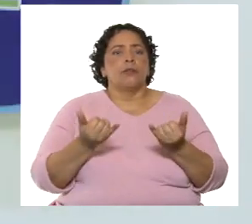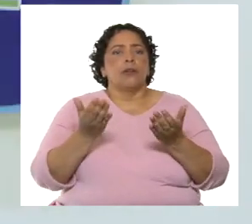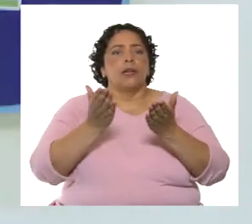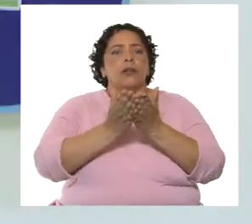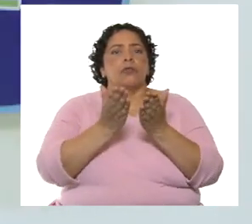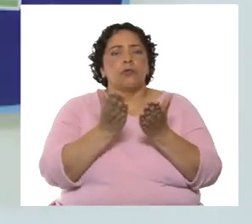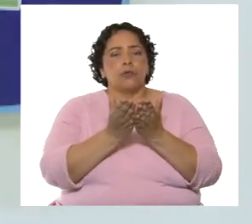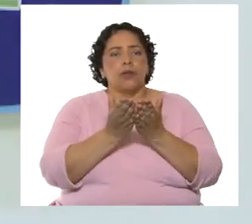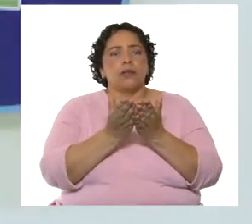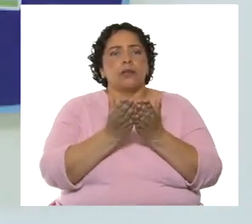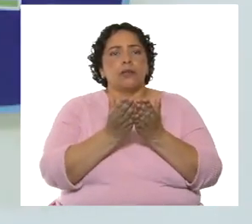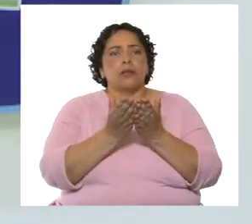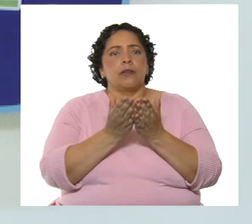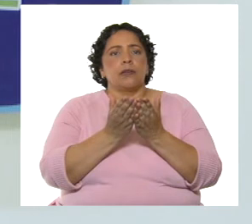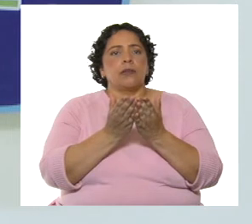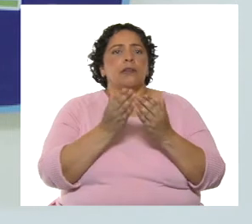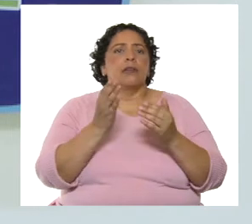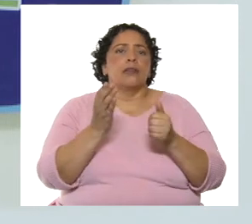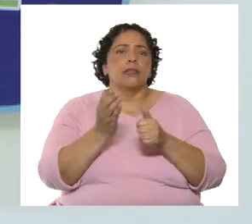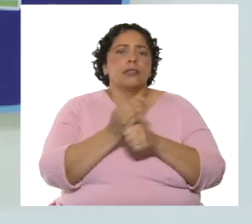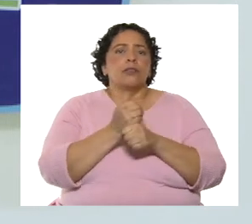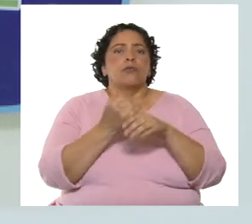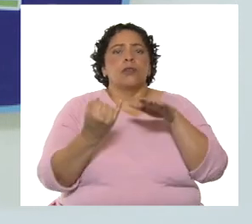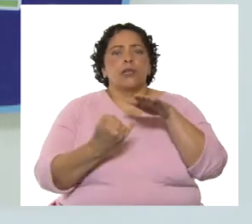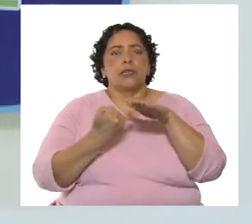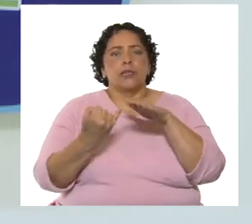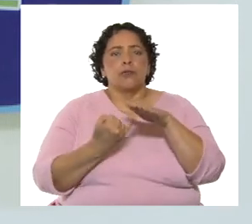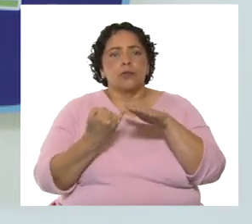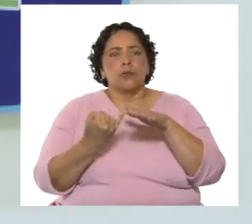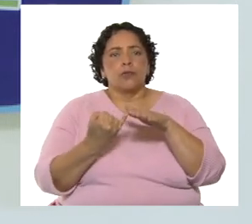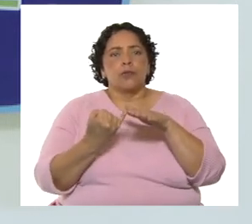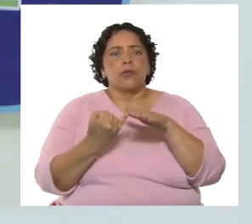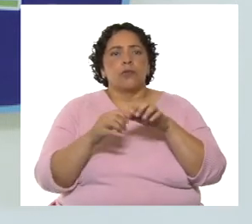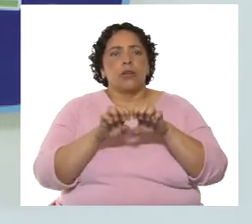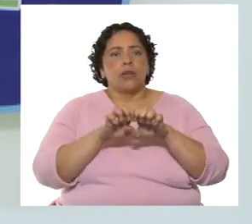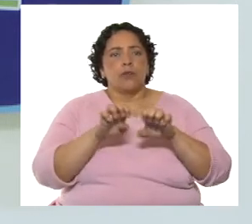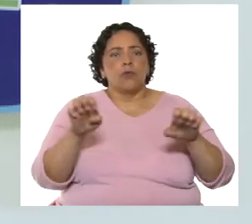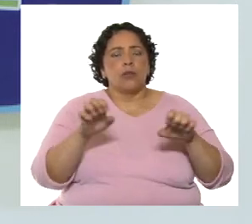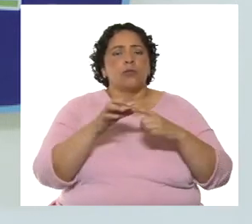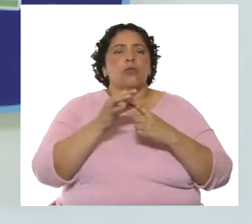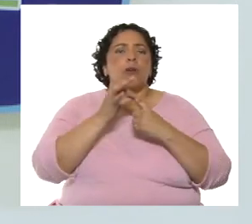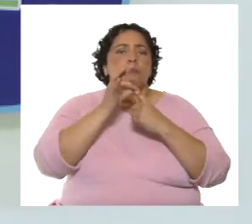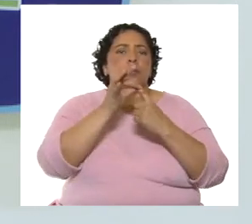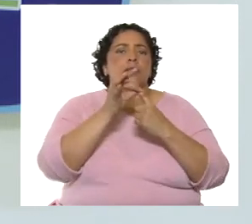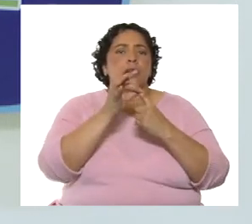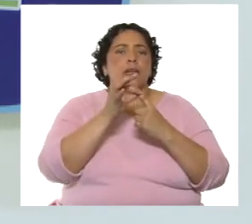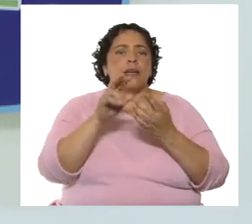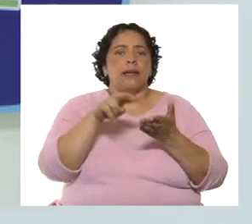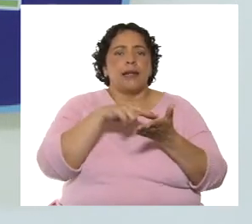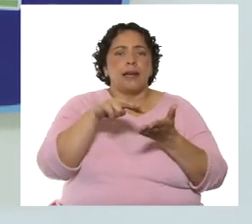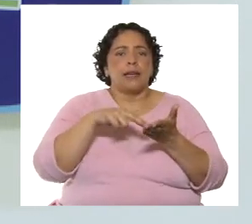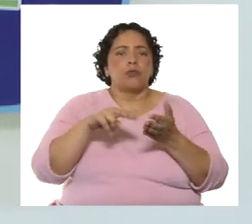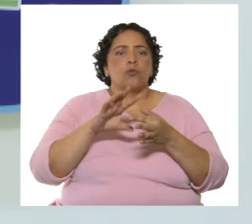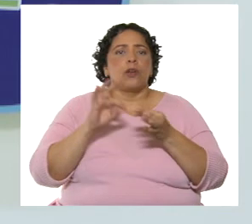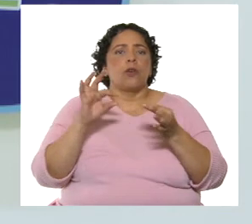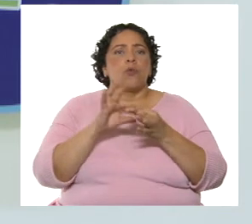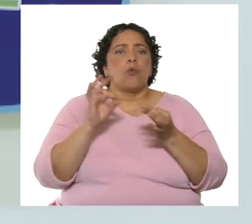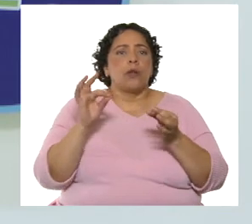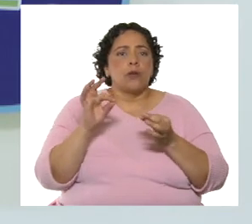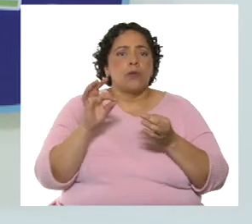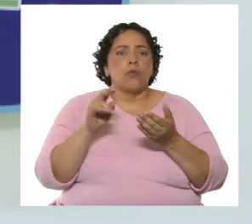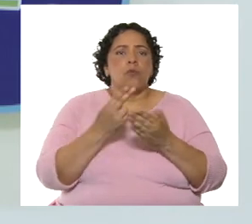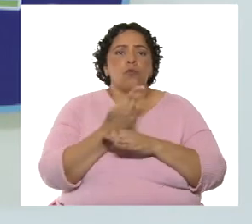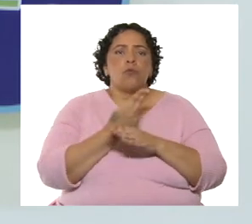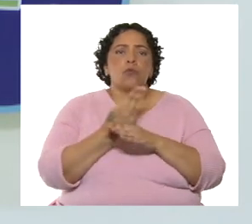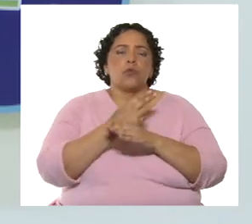estudiantes de la modalidad, los que se encuentran en las instituciones de educación especial, la lectura de cuentos, el